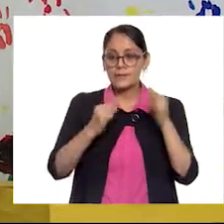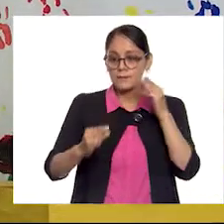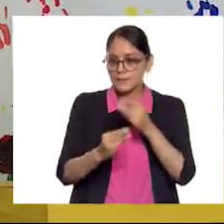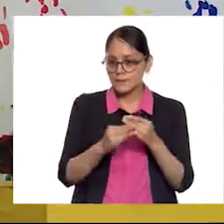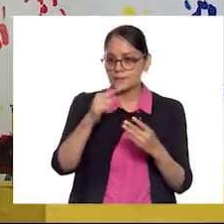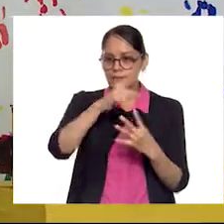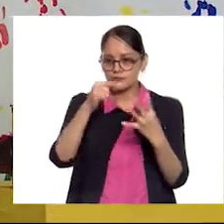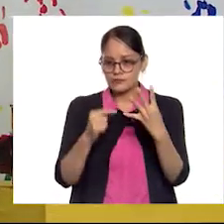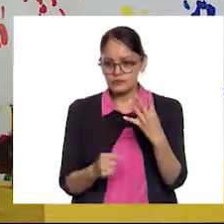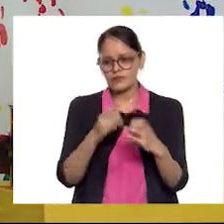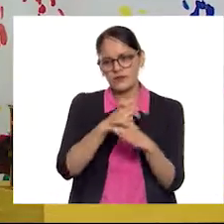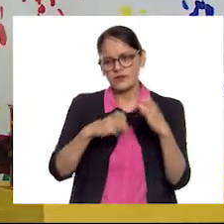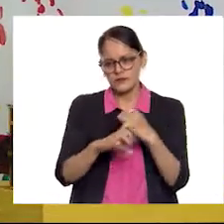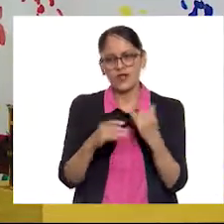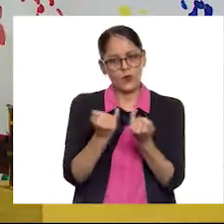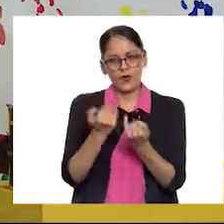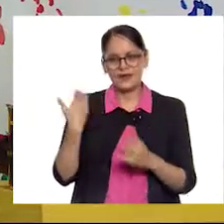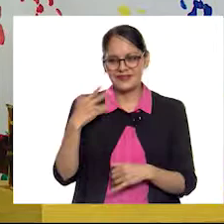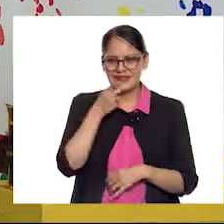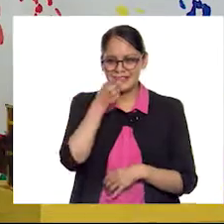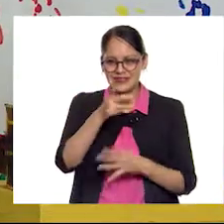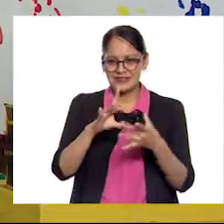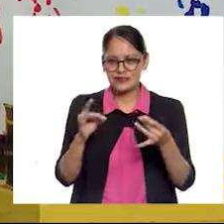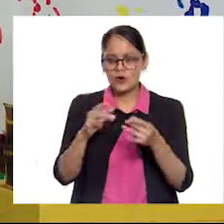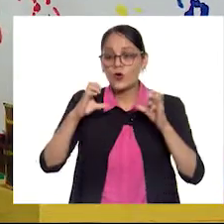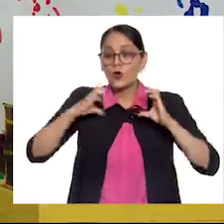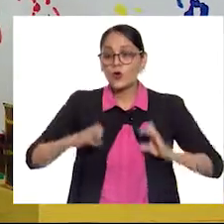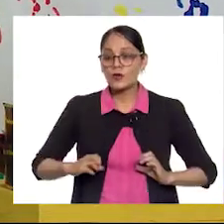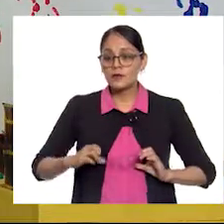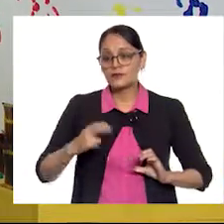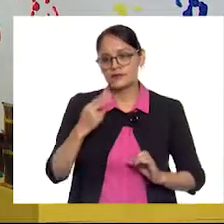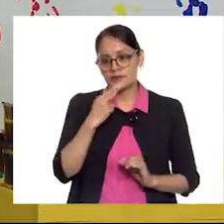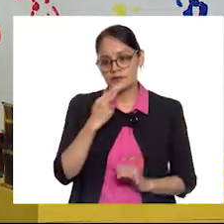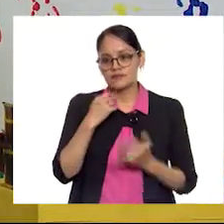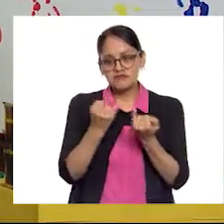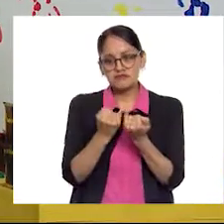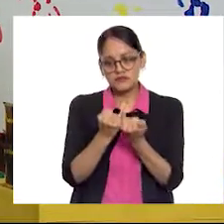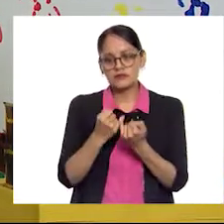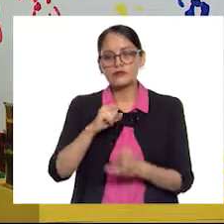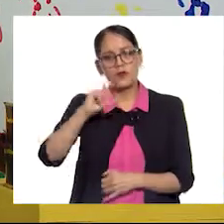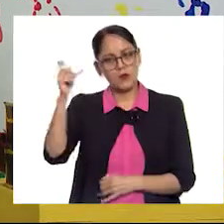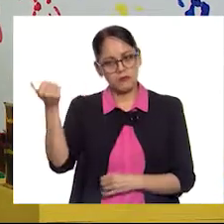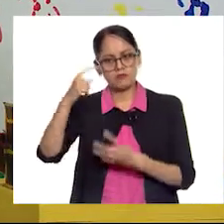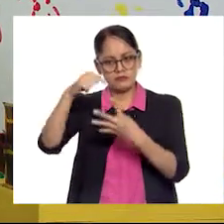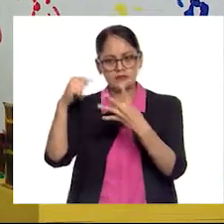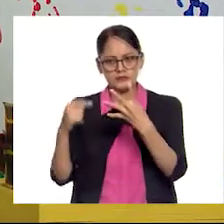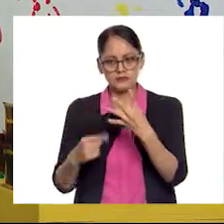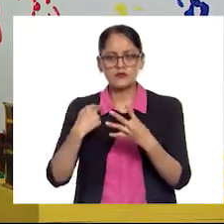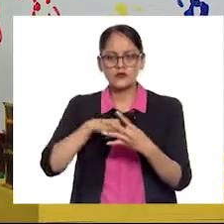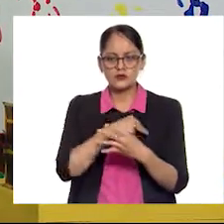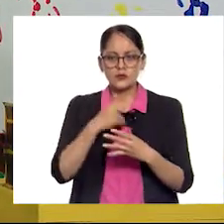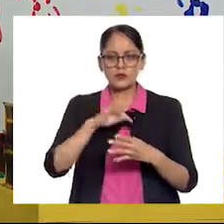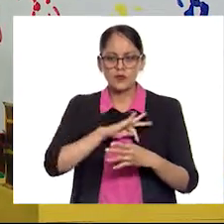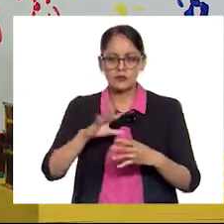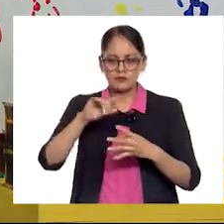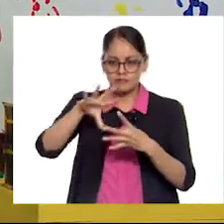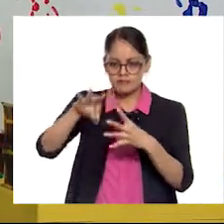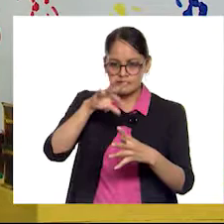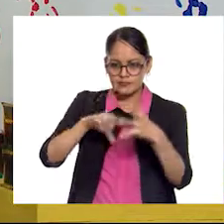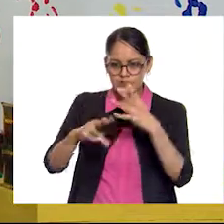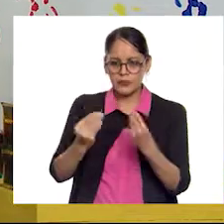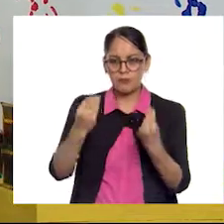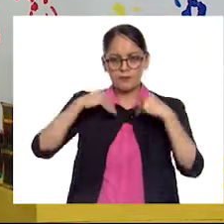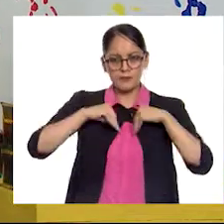recursos físicos, como ya te mencionaba, nuestro propio cuerpo, y bueno, muchos otros elementos que podemos integrar para poder desarrollar